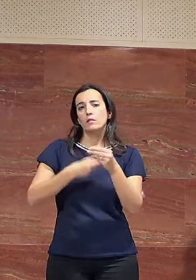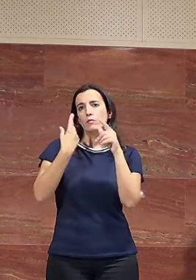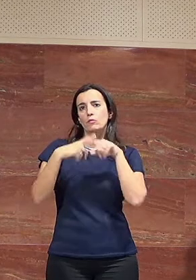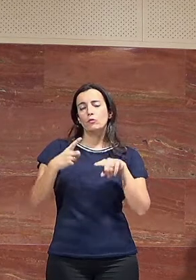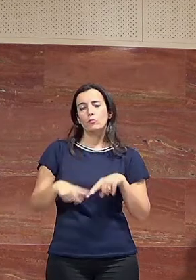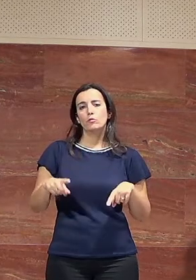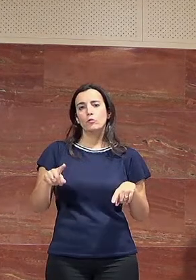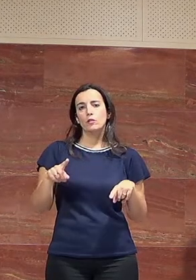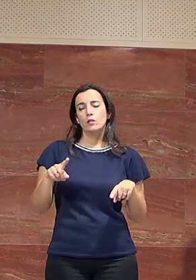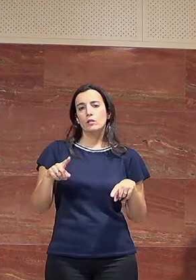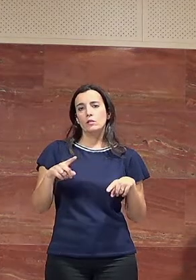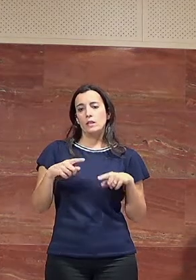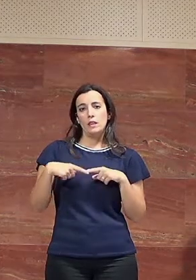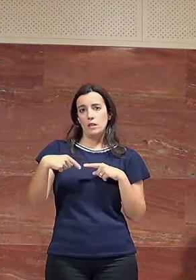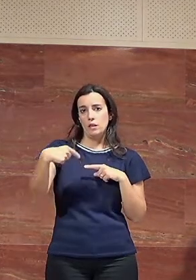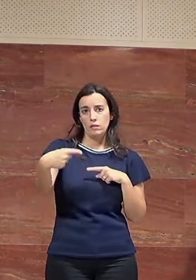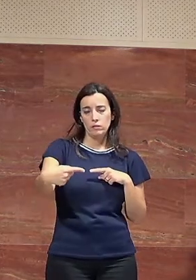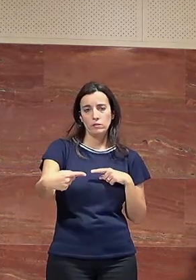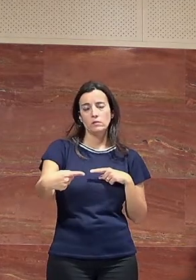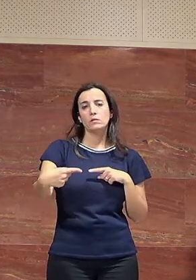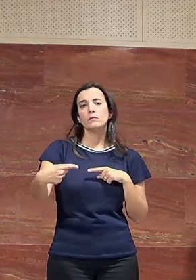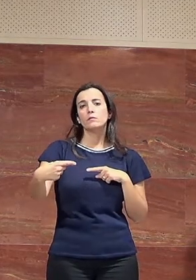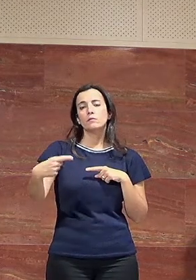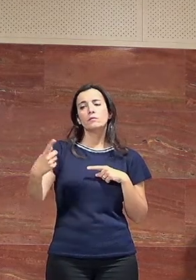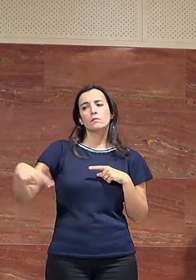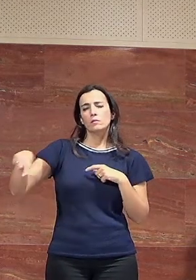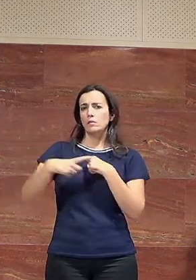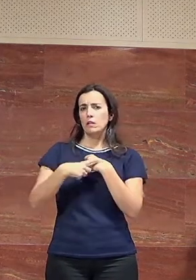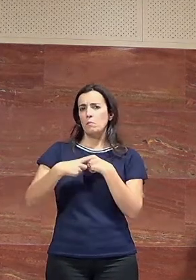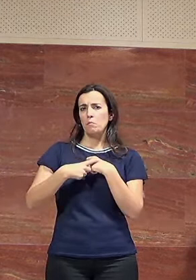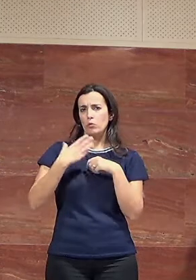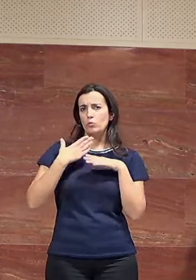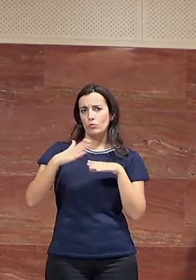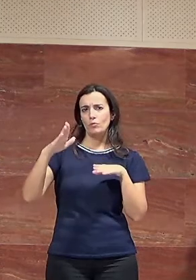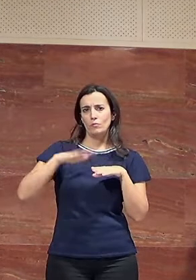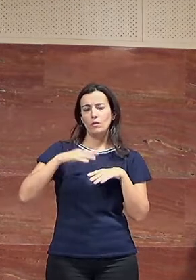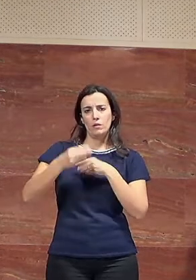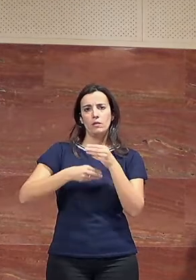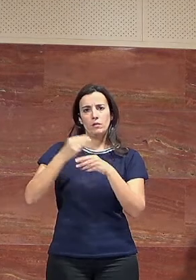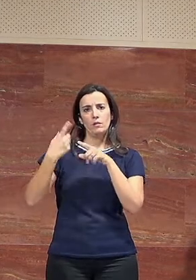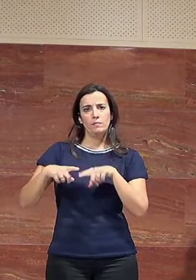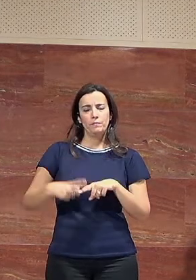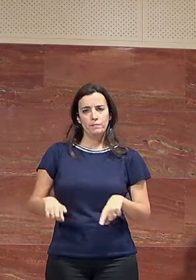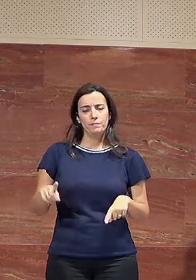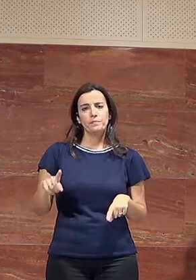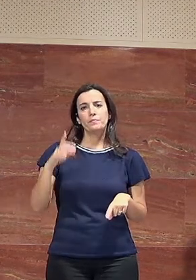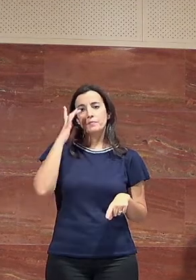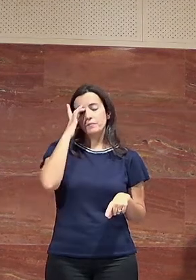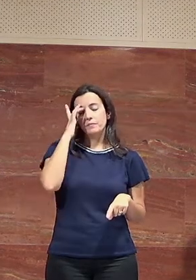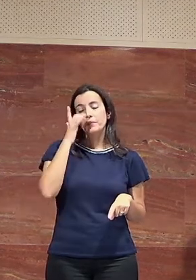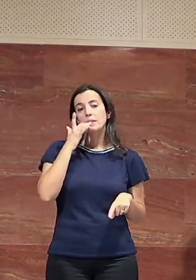de todos los días. Sí. Tienen mucho tiempo para hacerlos. Ujú. Si se compara con